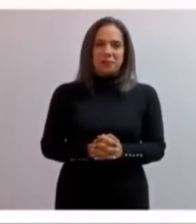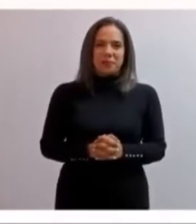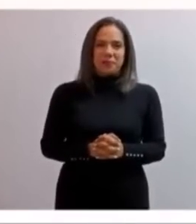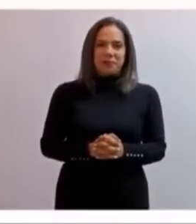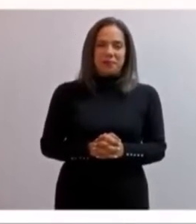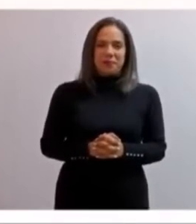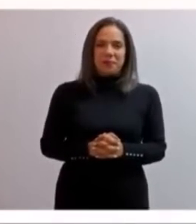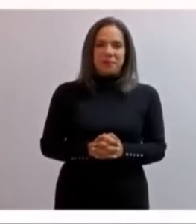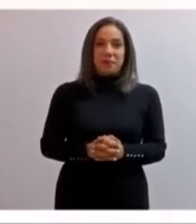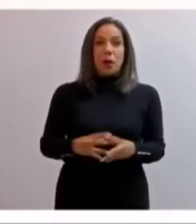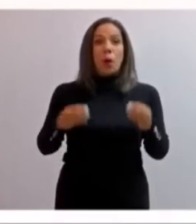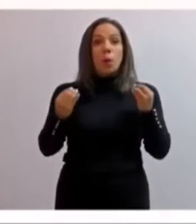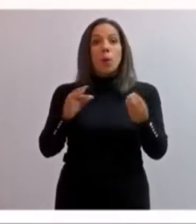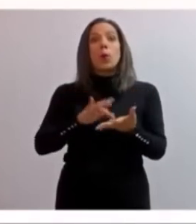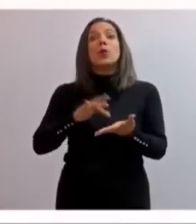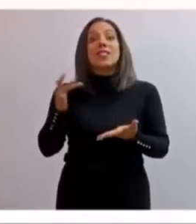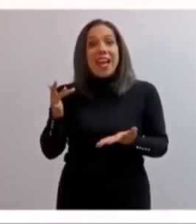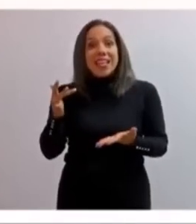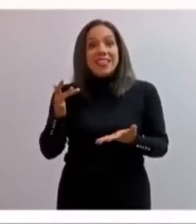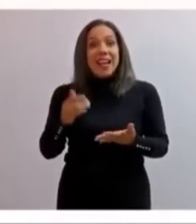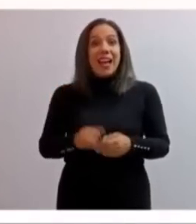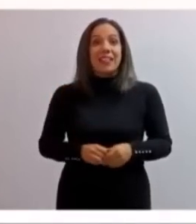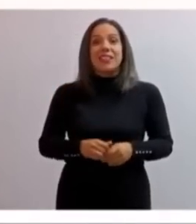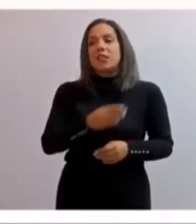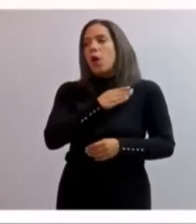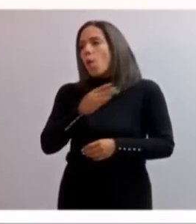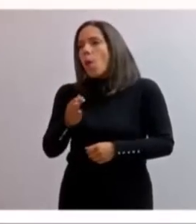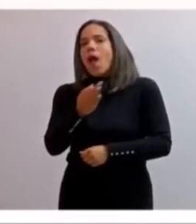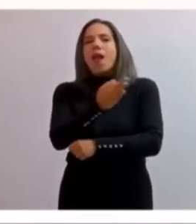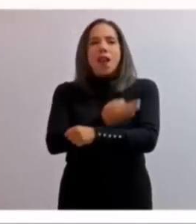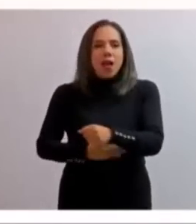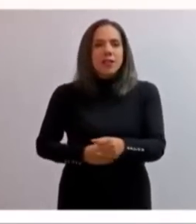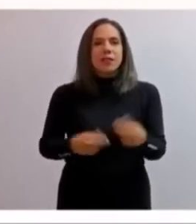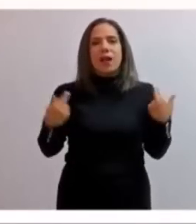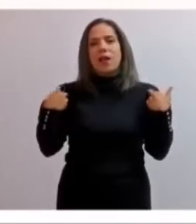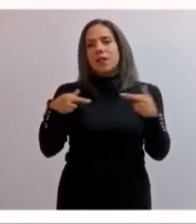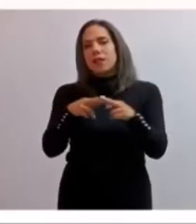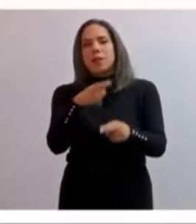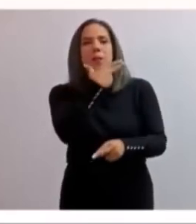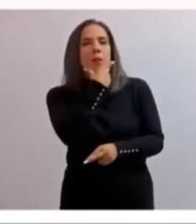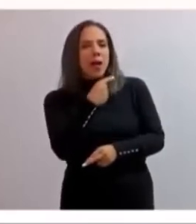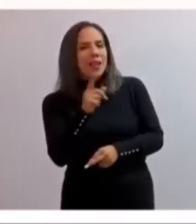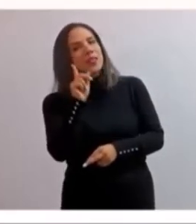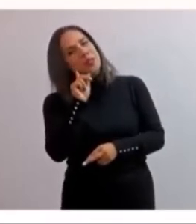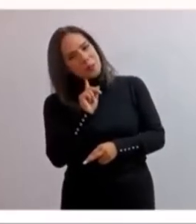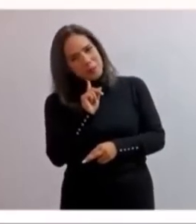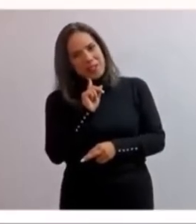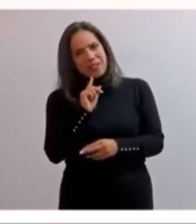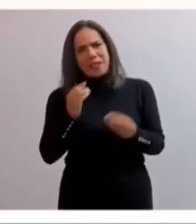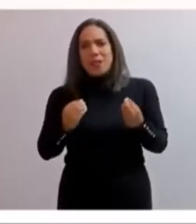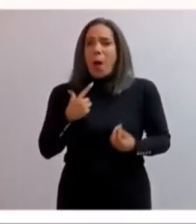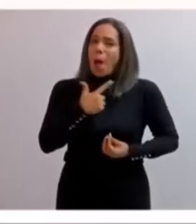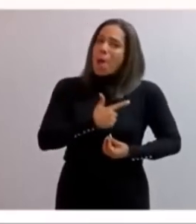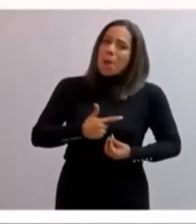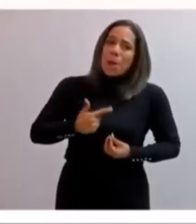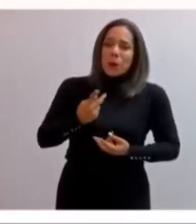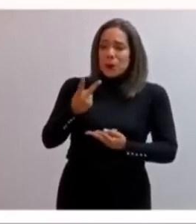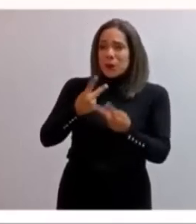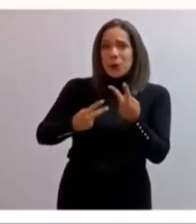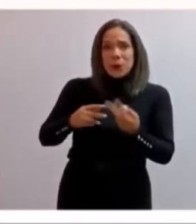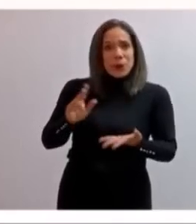Emilio. Buenas tardes, maestras y maestros. Me da mucho gusto volver a estar con ustedes y con este tema que es